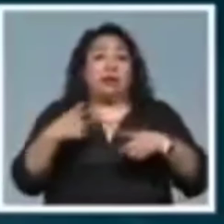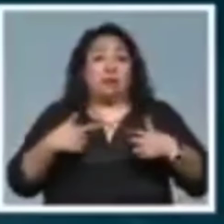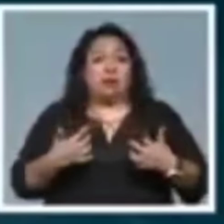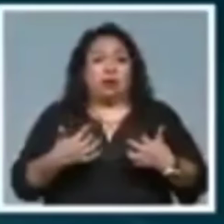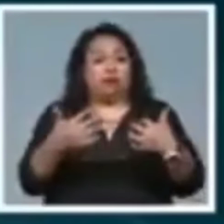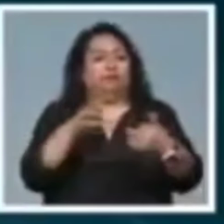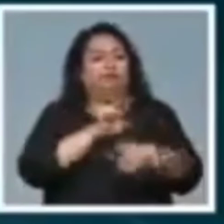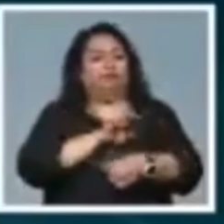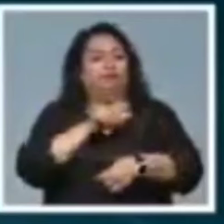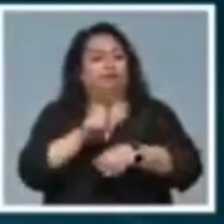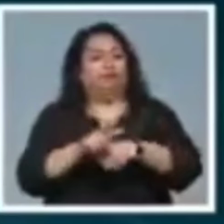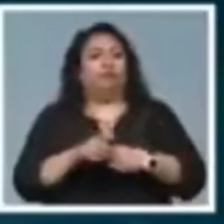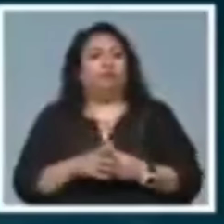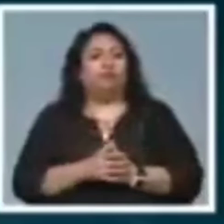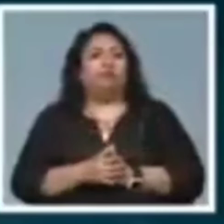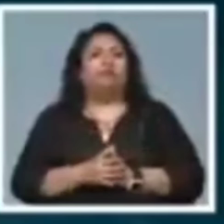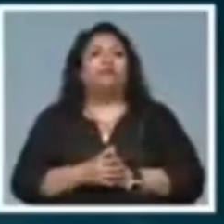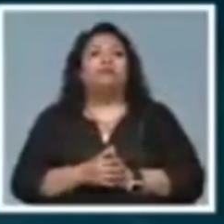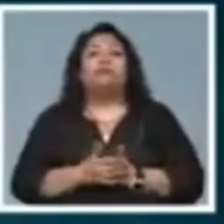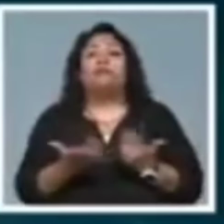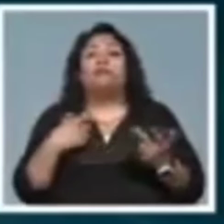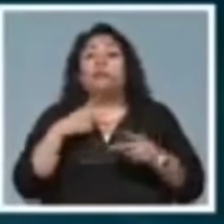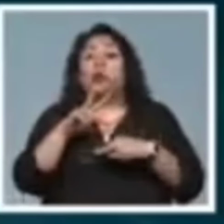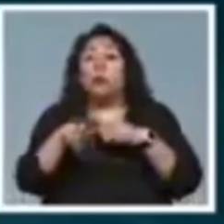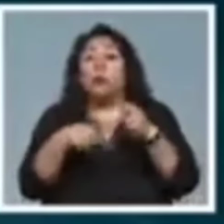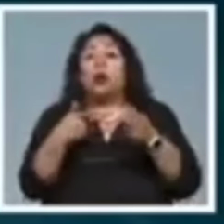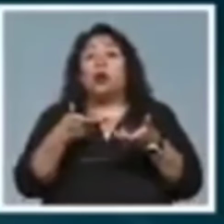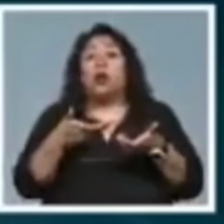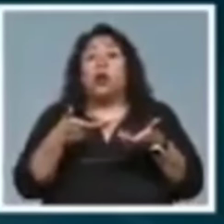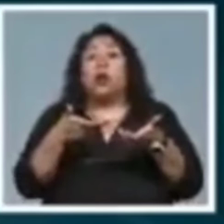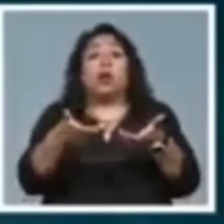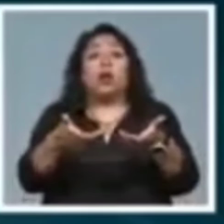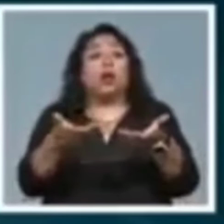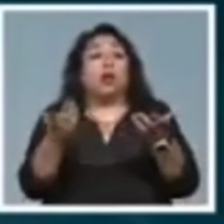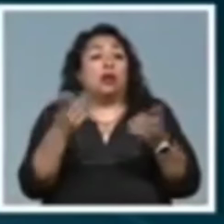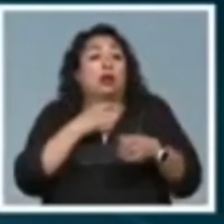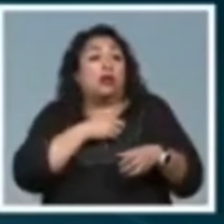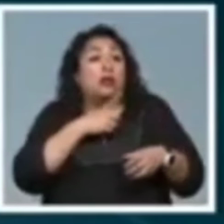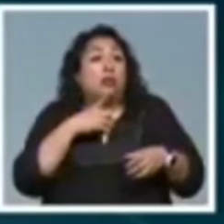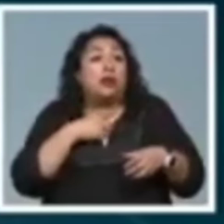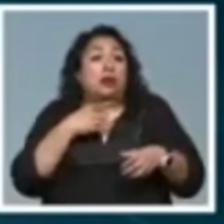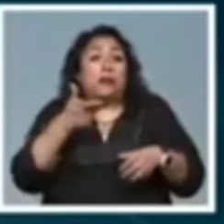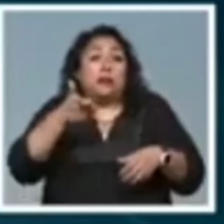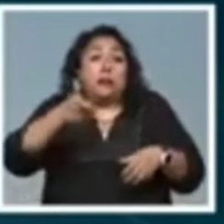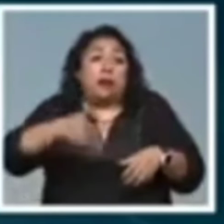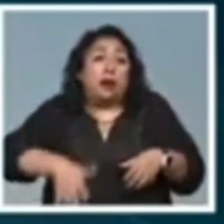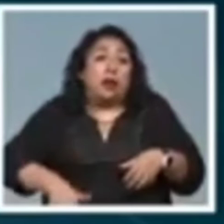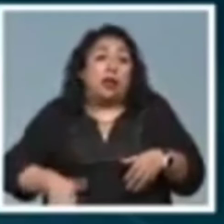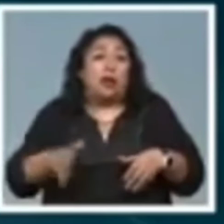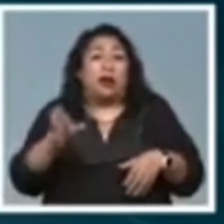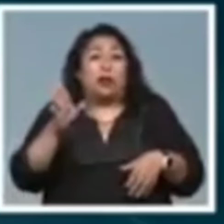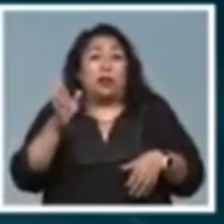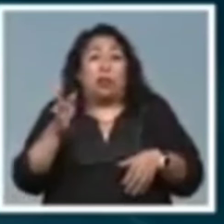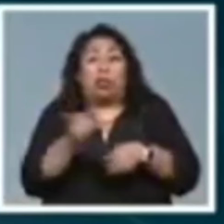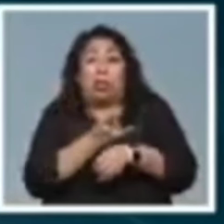muy particular. No, por estar en la calle tiene que ser barato, ¿no? Tiene que ser